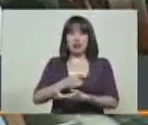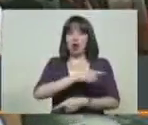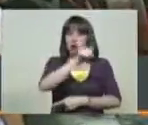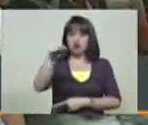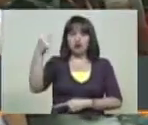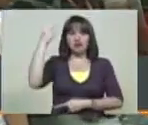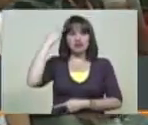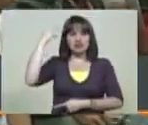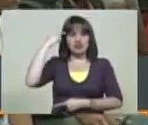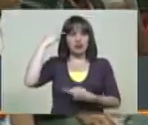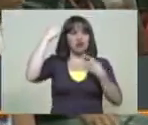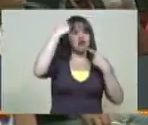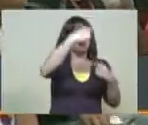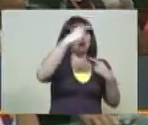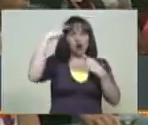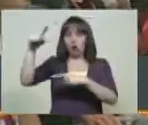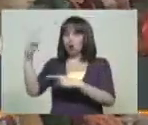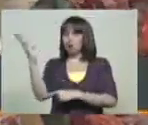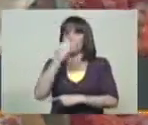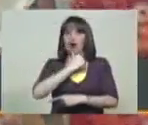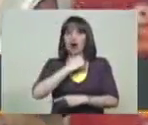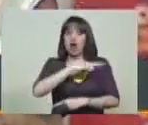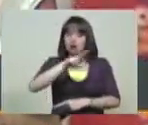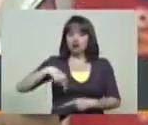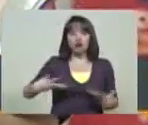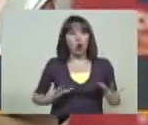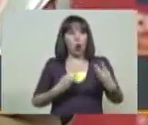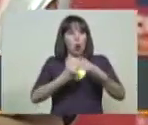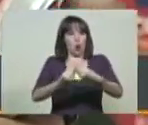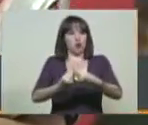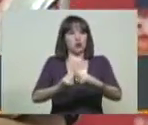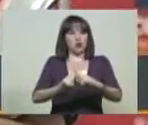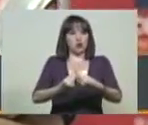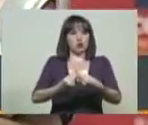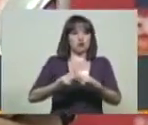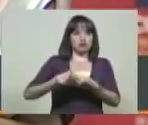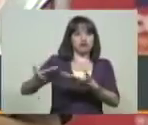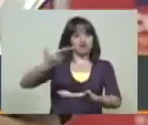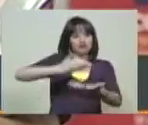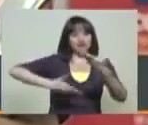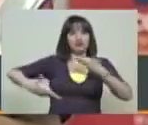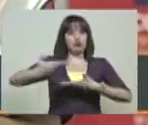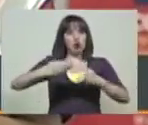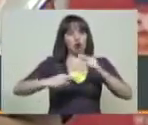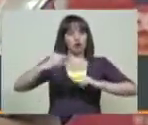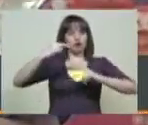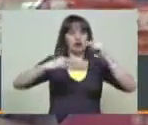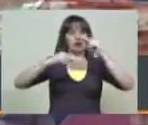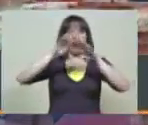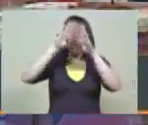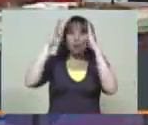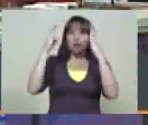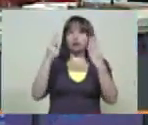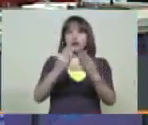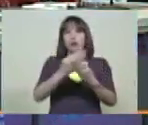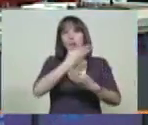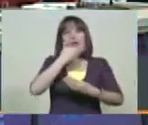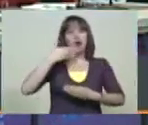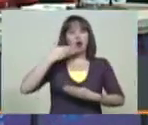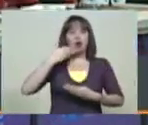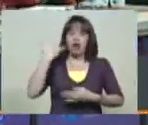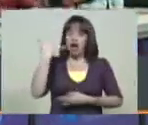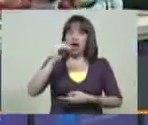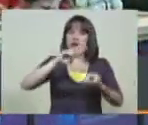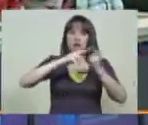no están todos juntos ustedes y nosotros construiremos un mundo donde reina la paz